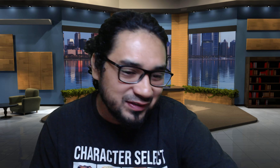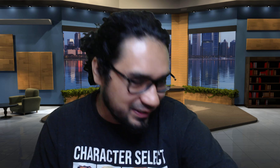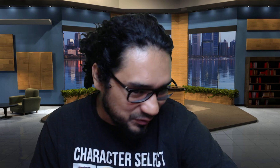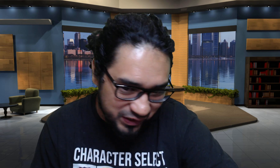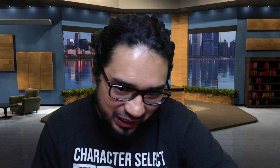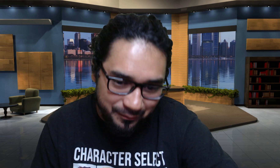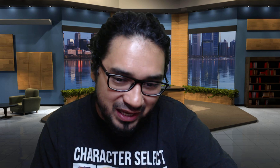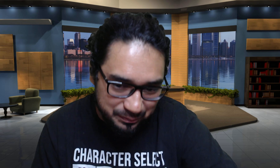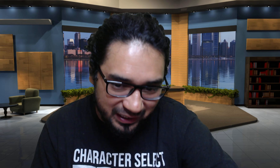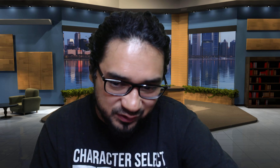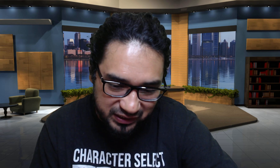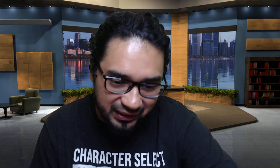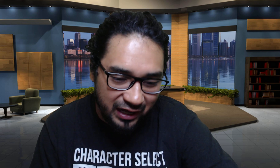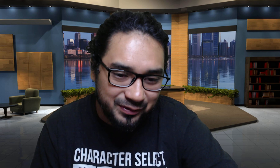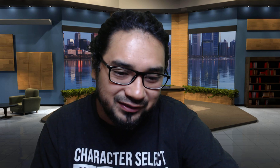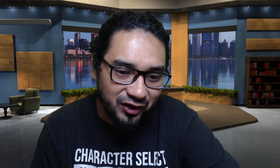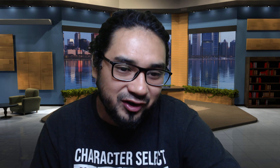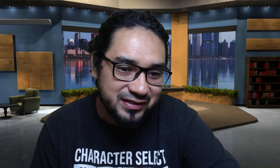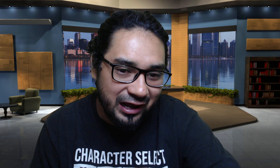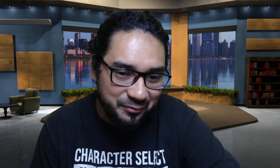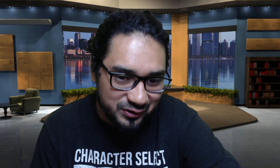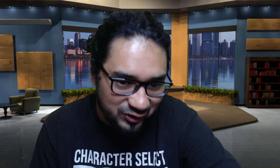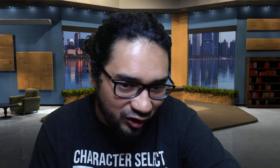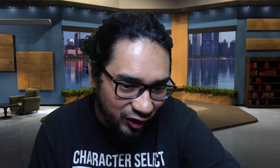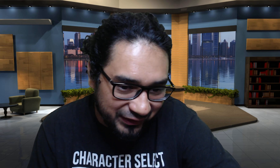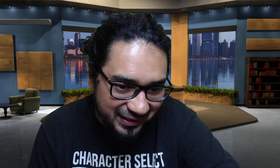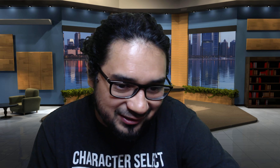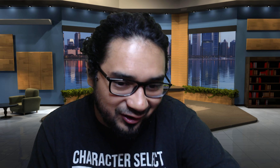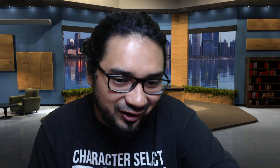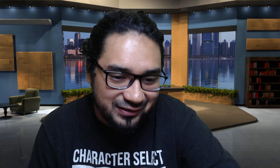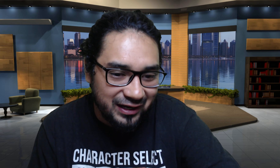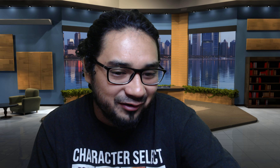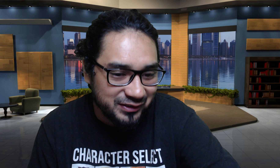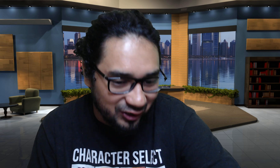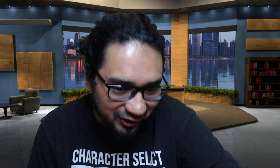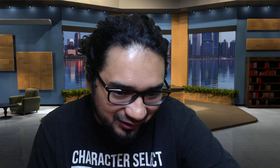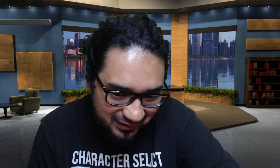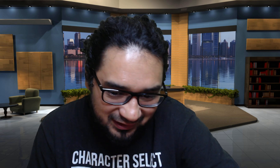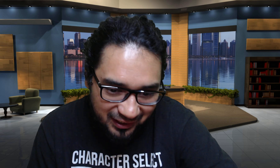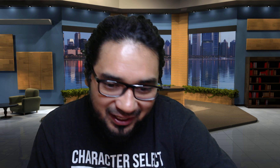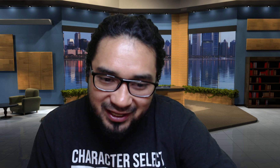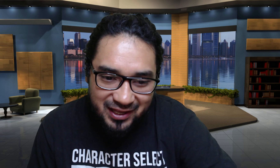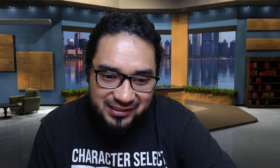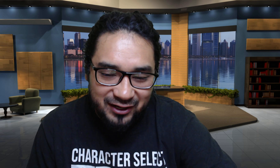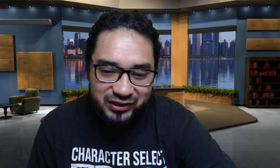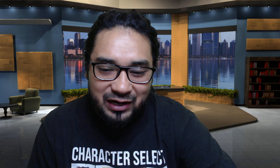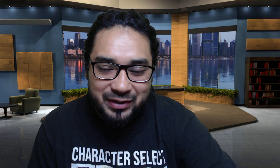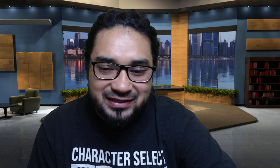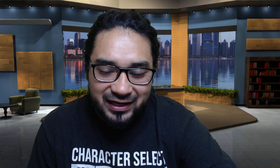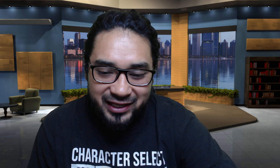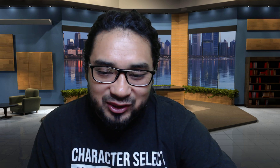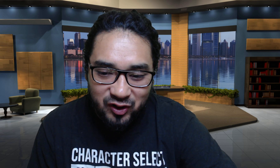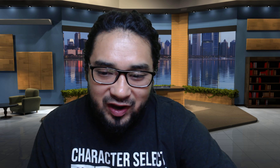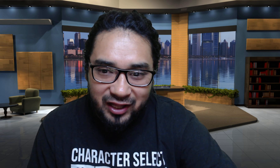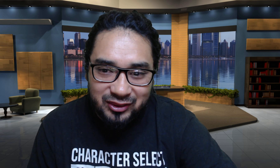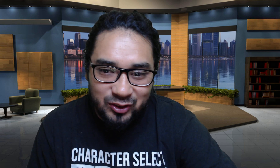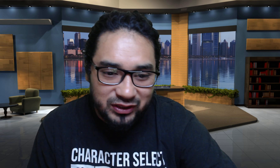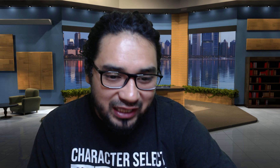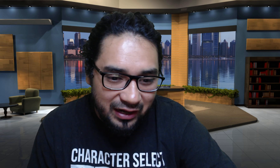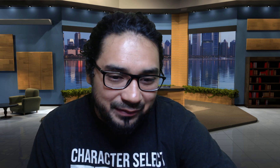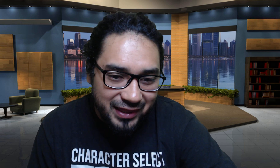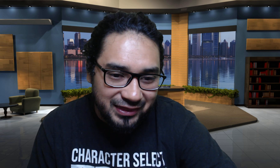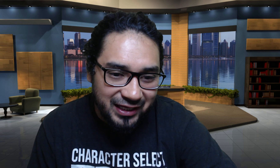esto se escucha más para xó chitl Gálvez no nos hagamos tontas no nos hagamos tontos se nota el mensajito